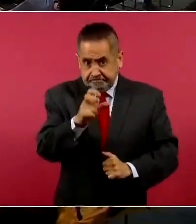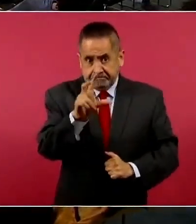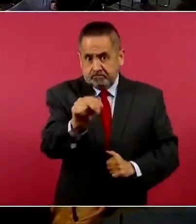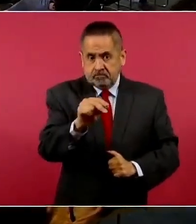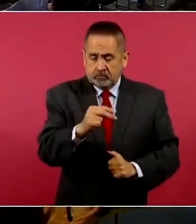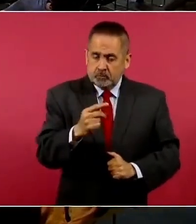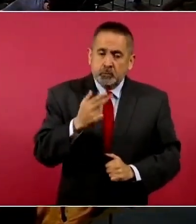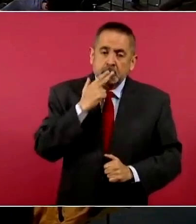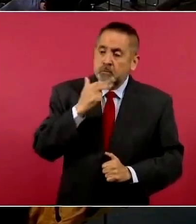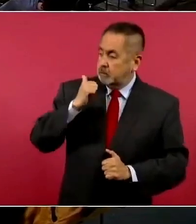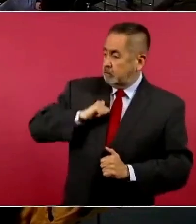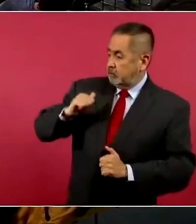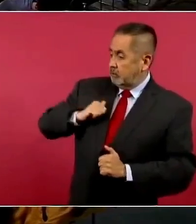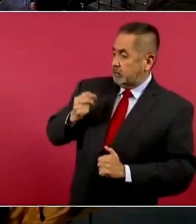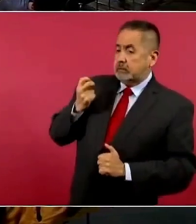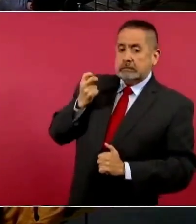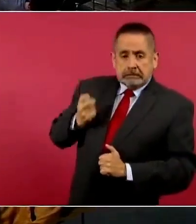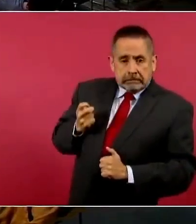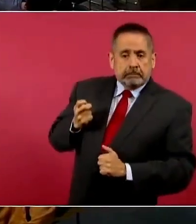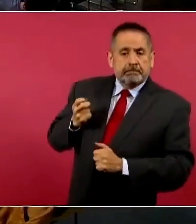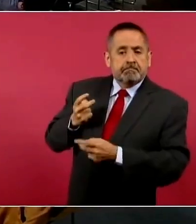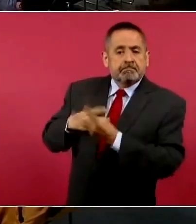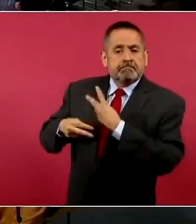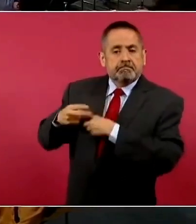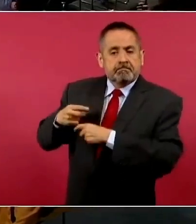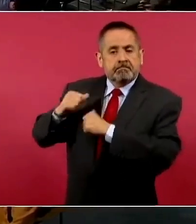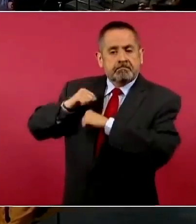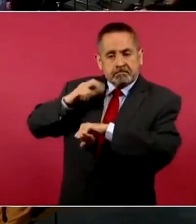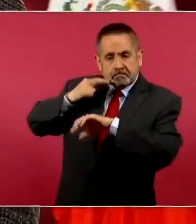Ahí está la fuente de nuestro